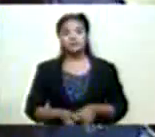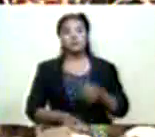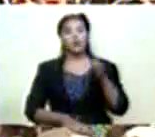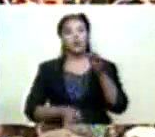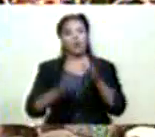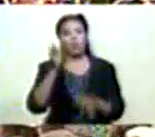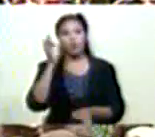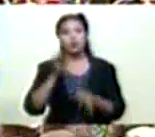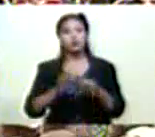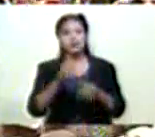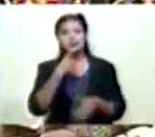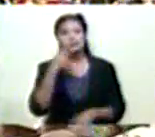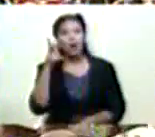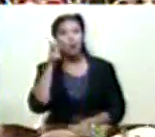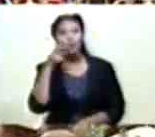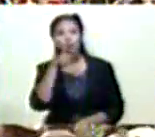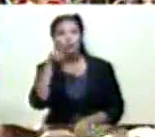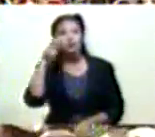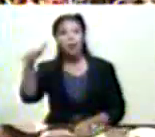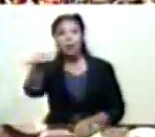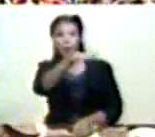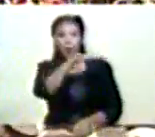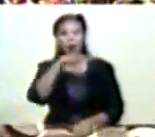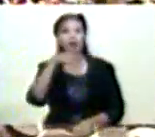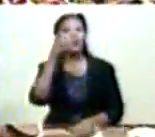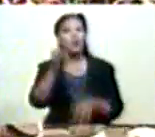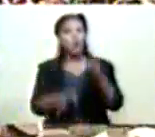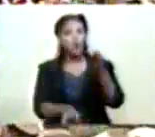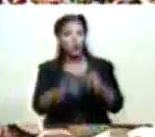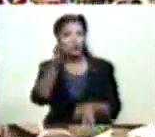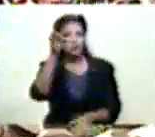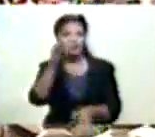Justicia, dice el pueblo.